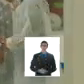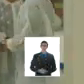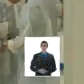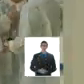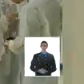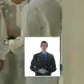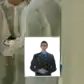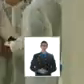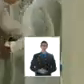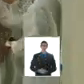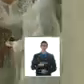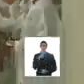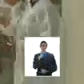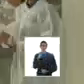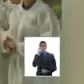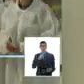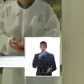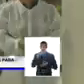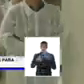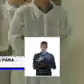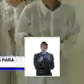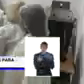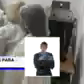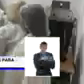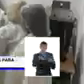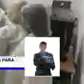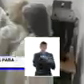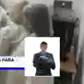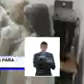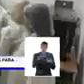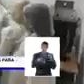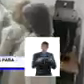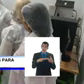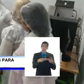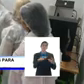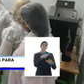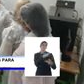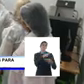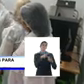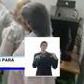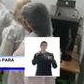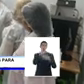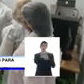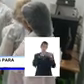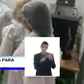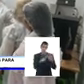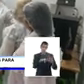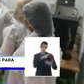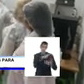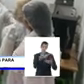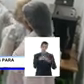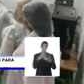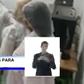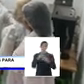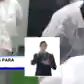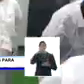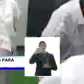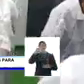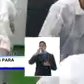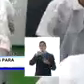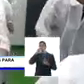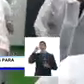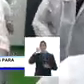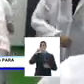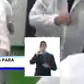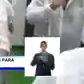Un recorrido de la presidencia del grupo empresarial BioCuba Pharma por la planta Liorat, perteneciente a Laboratorio Saica, confirmó este